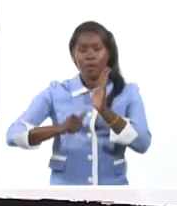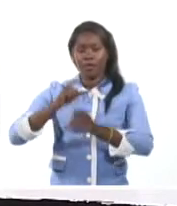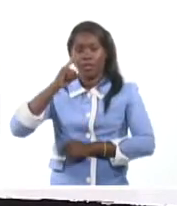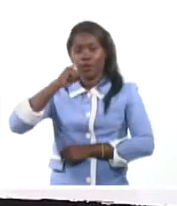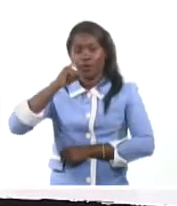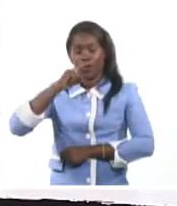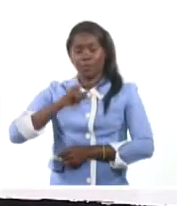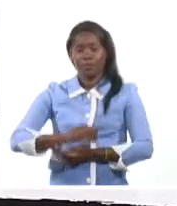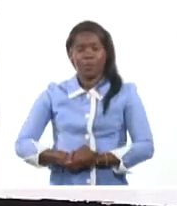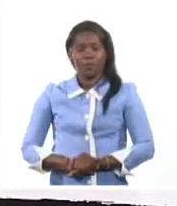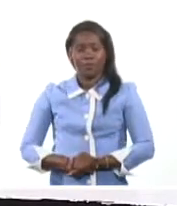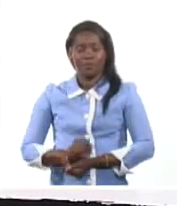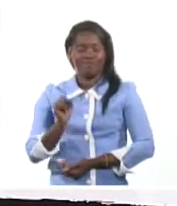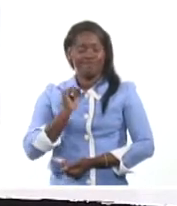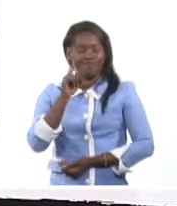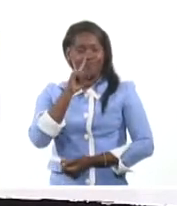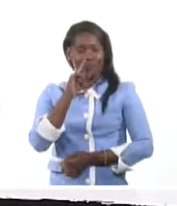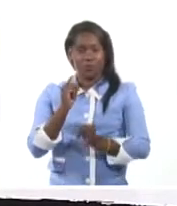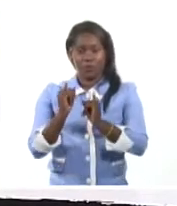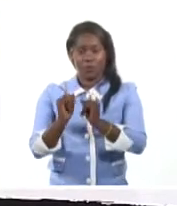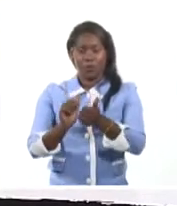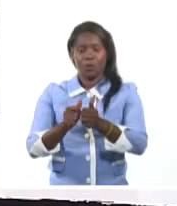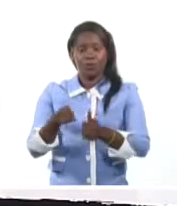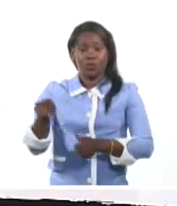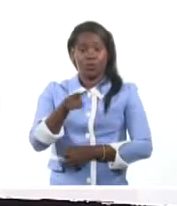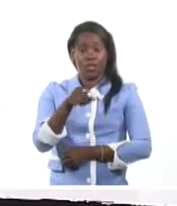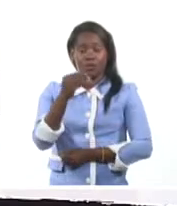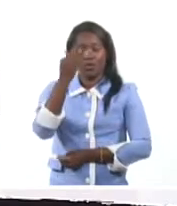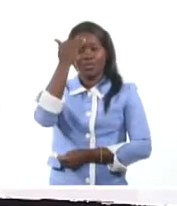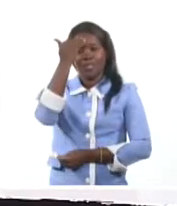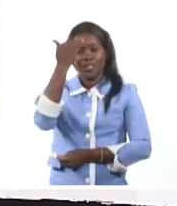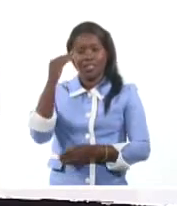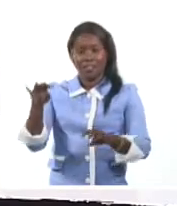Esto es todo en cuanto a deportes. A todos ustedes, gracias por la atención. Rosy Amaro, seguimos contigo.